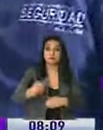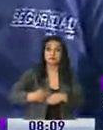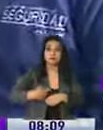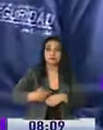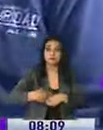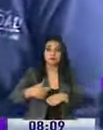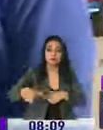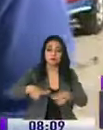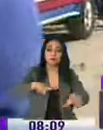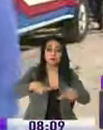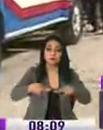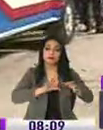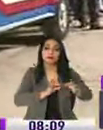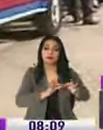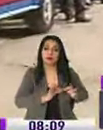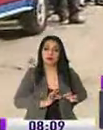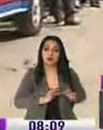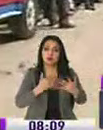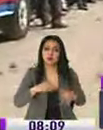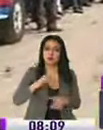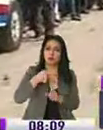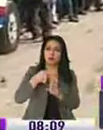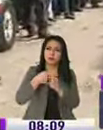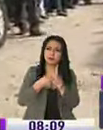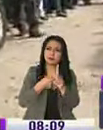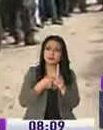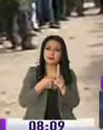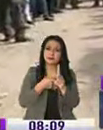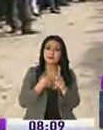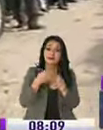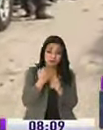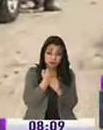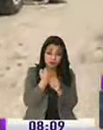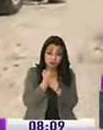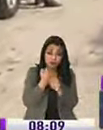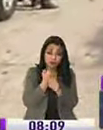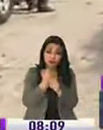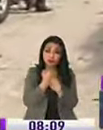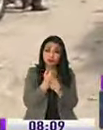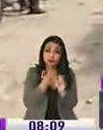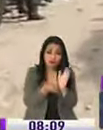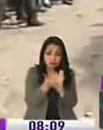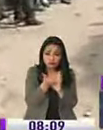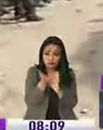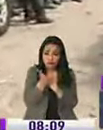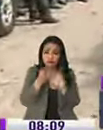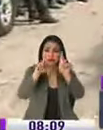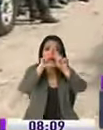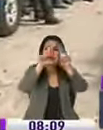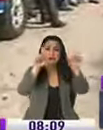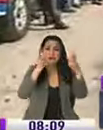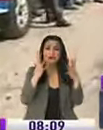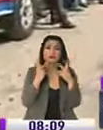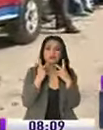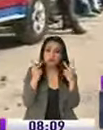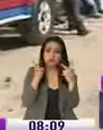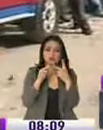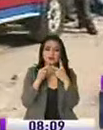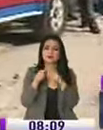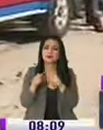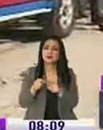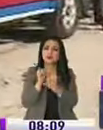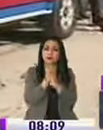San Francisco estamos ya un mes que hemos laborado con MOB, otros organismos igual del